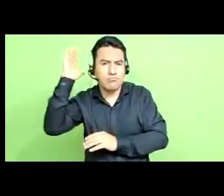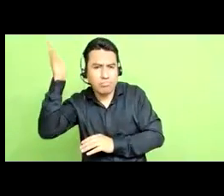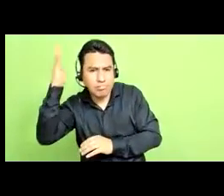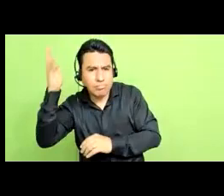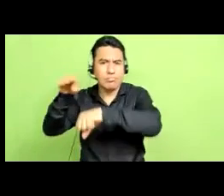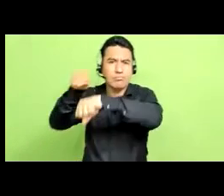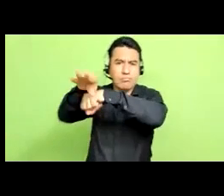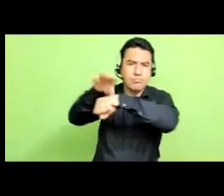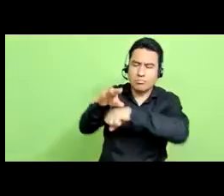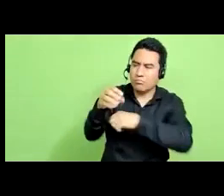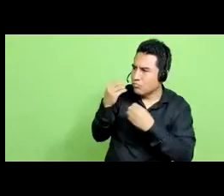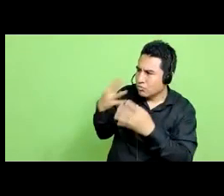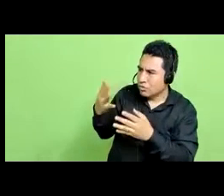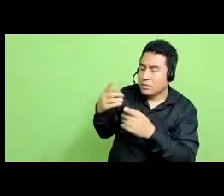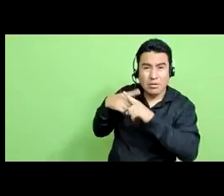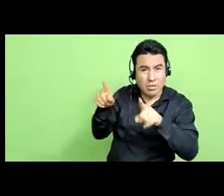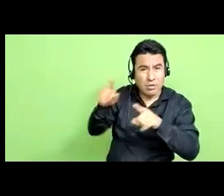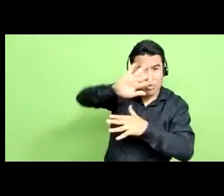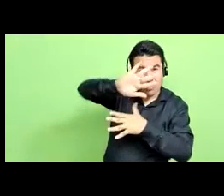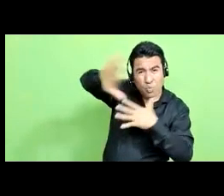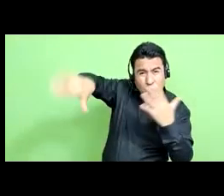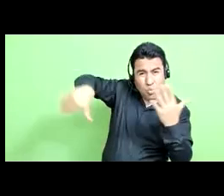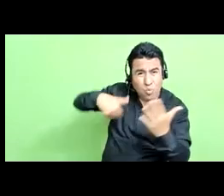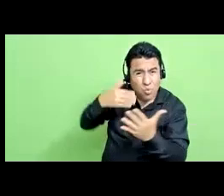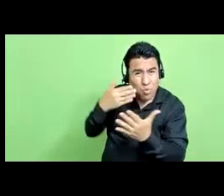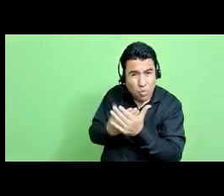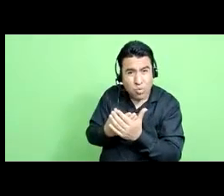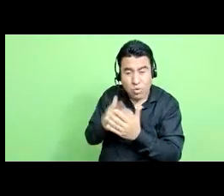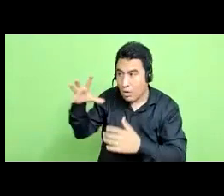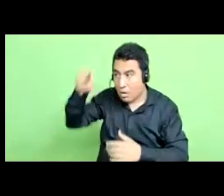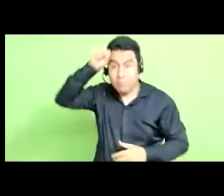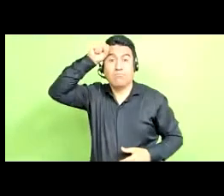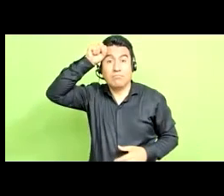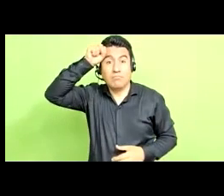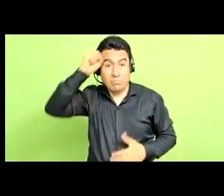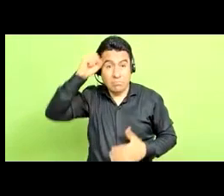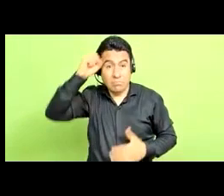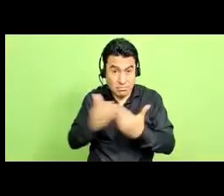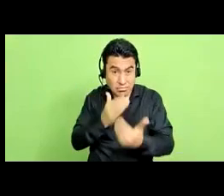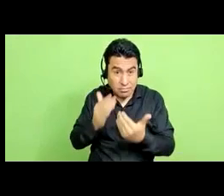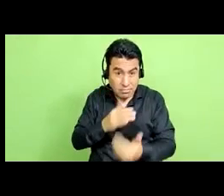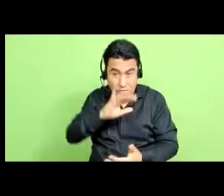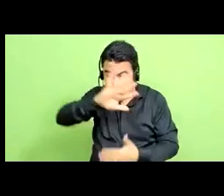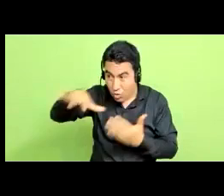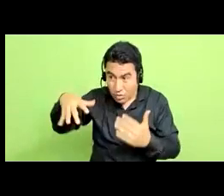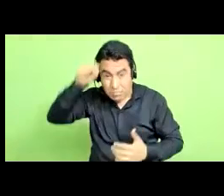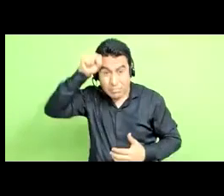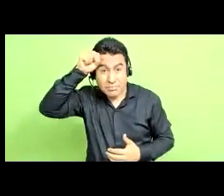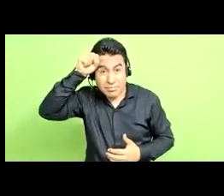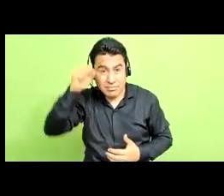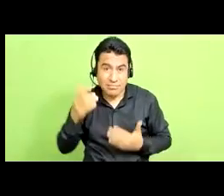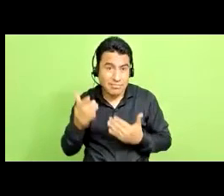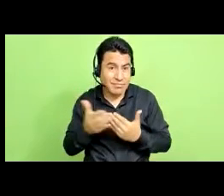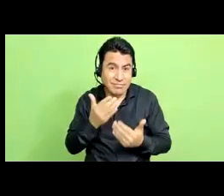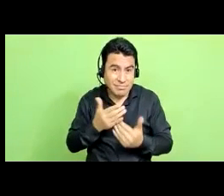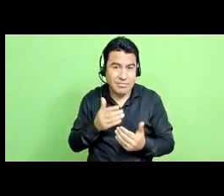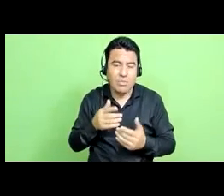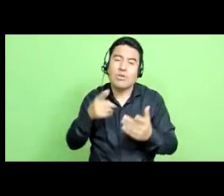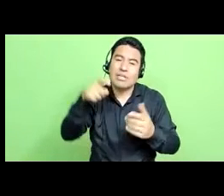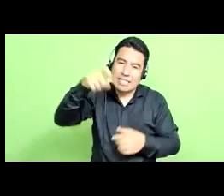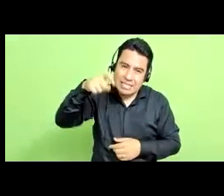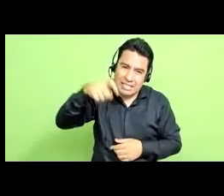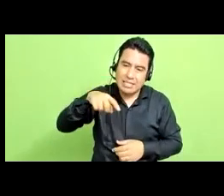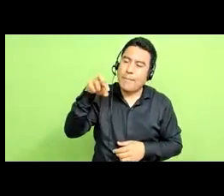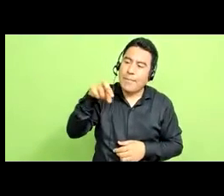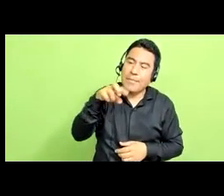pero no todo lo van no todo lo bueno es captar en un programa mento es necesario material y para compartir ese